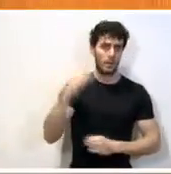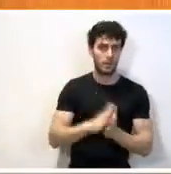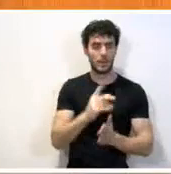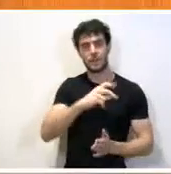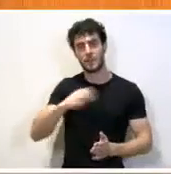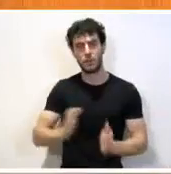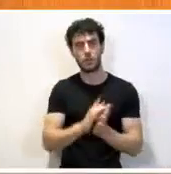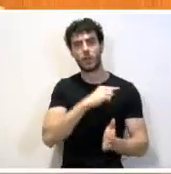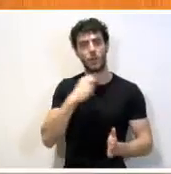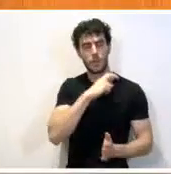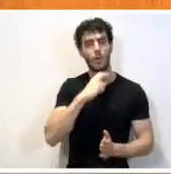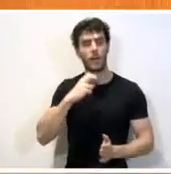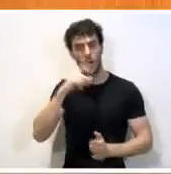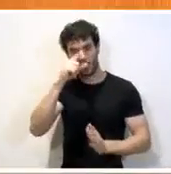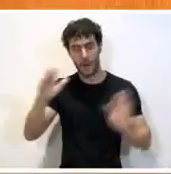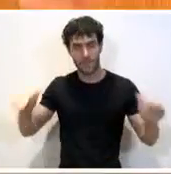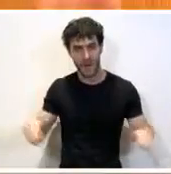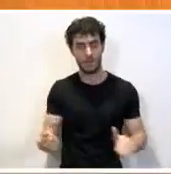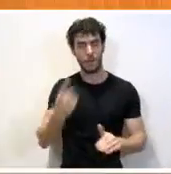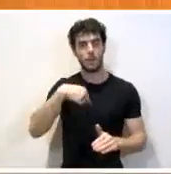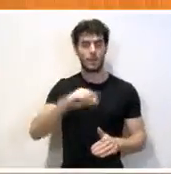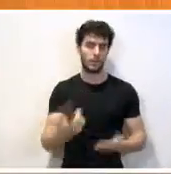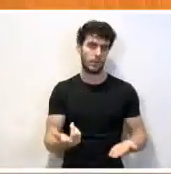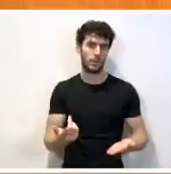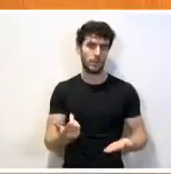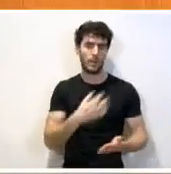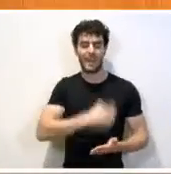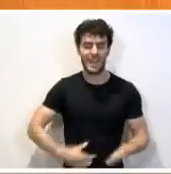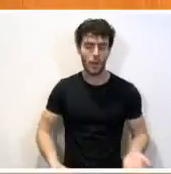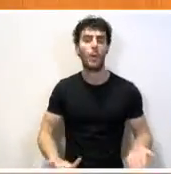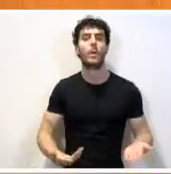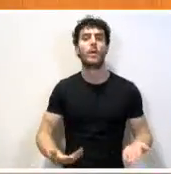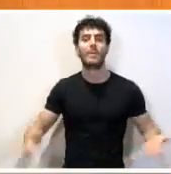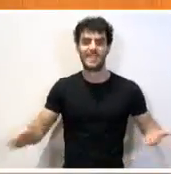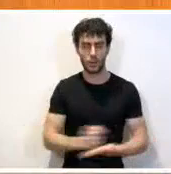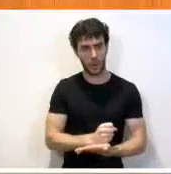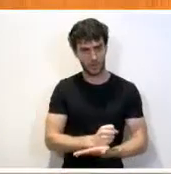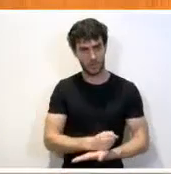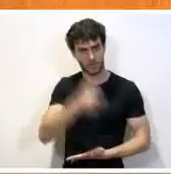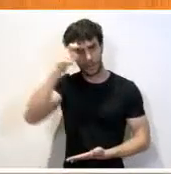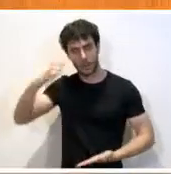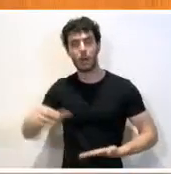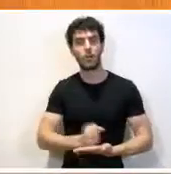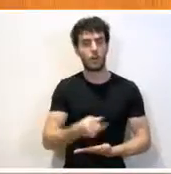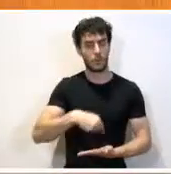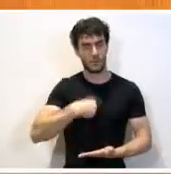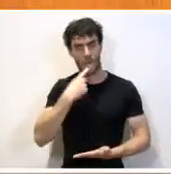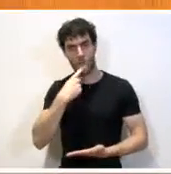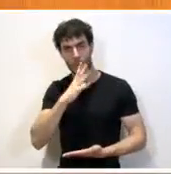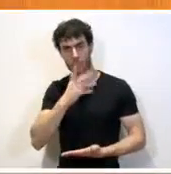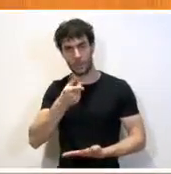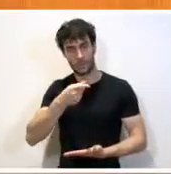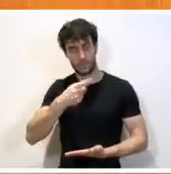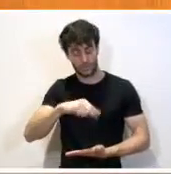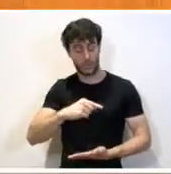Santo Domingo, de Calahorra, que ustedes han hecho algo, de Arnedo, de todas las localidades. También digo, por eso incluso